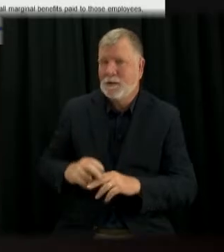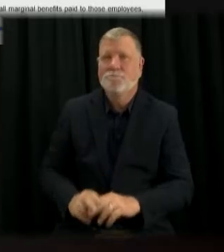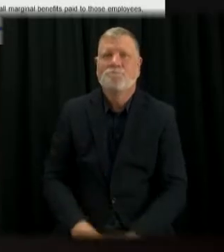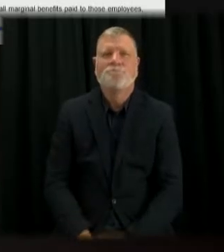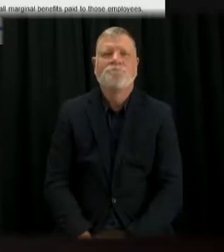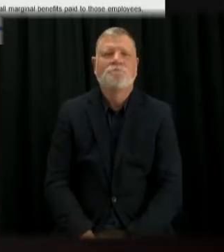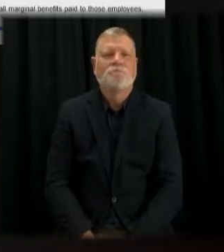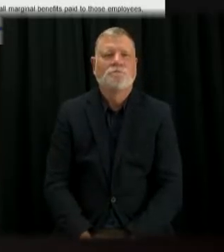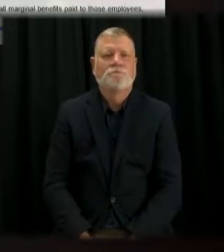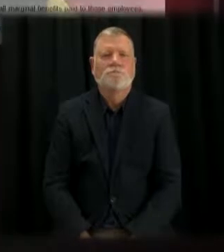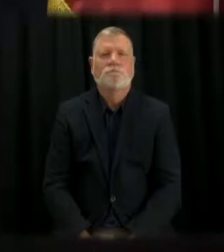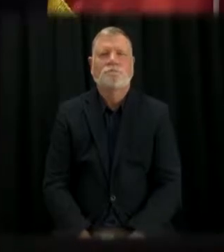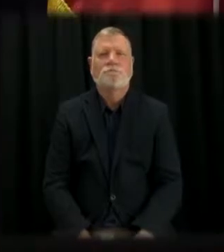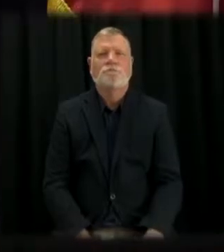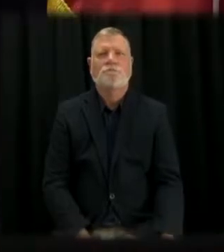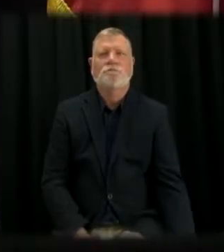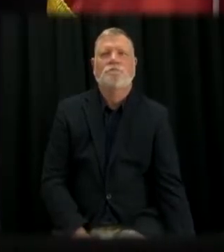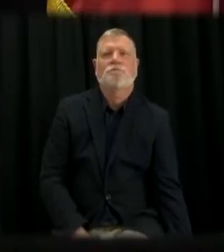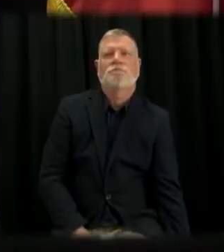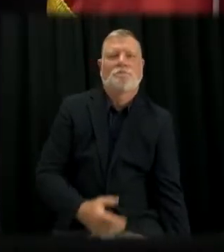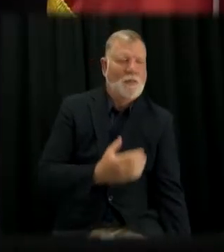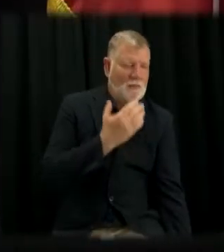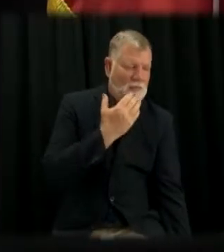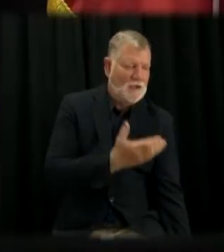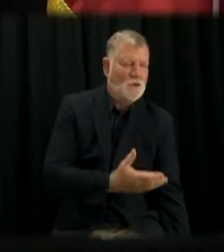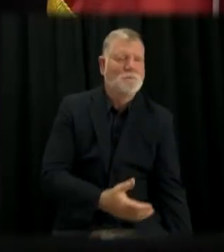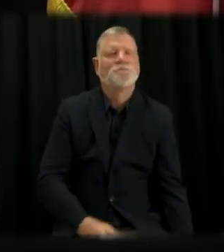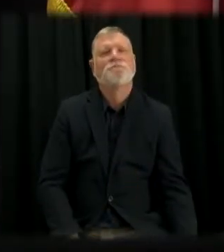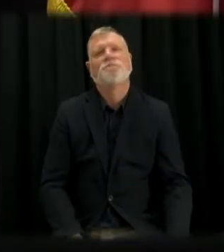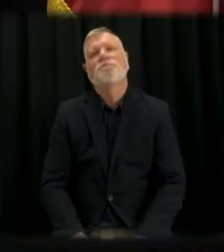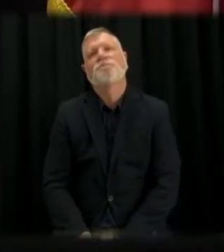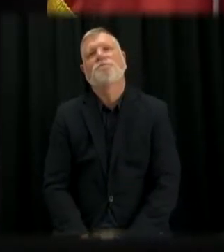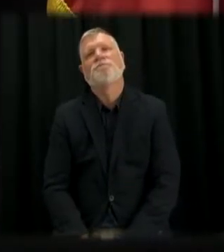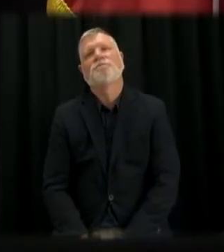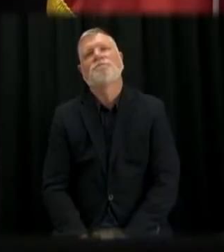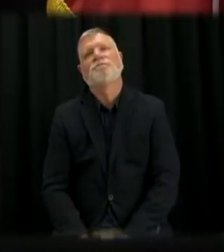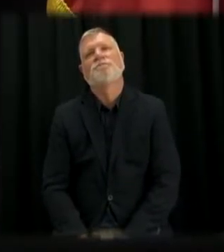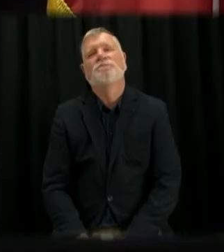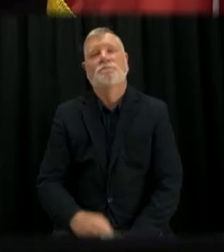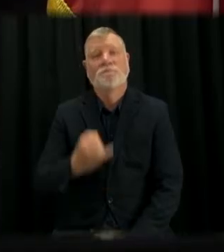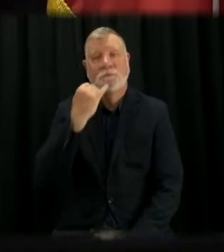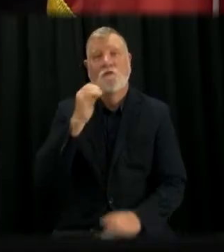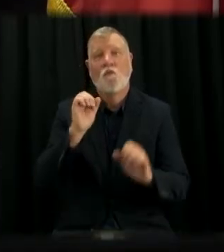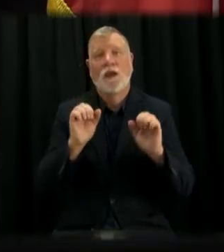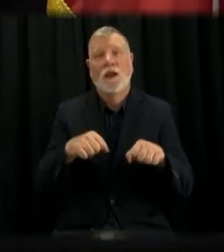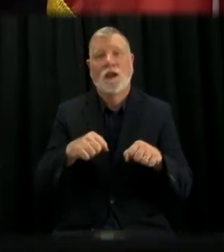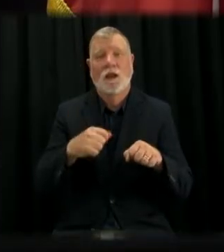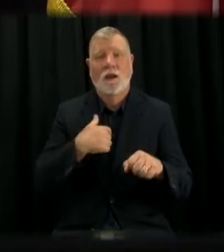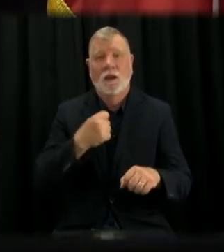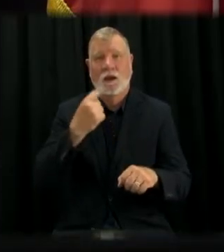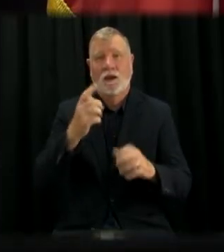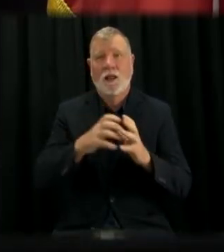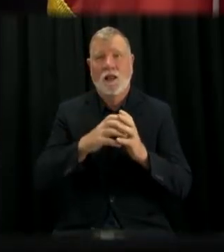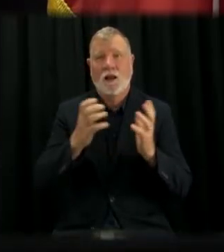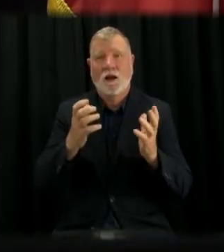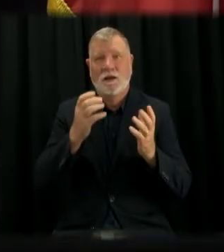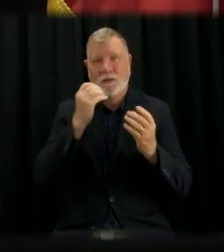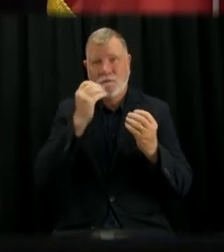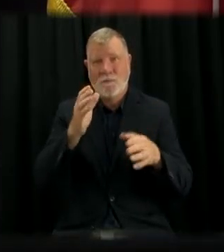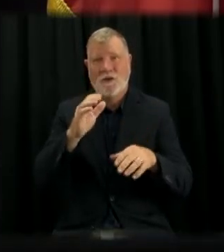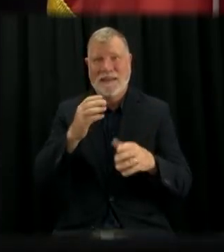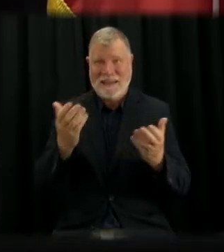Muchas gracias, señora Ñaresco. Si podemos, entendemos que hay